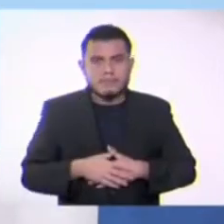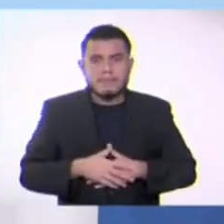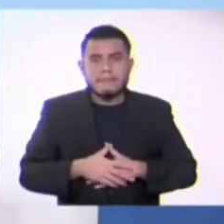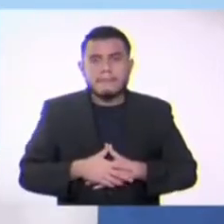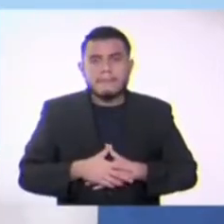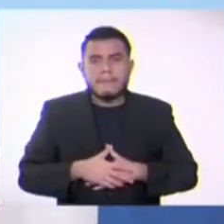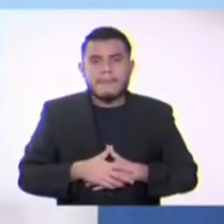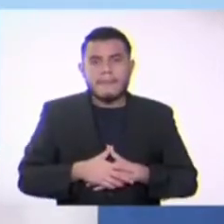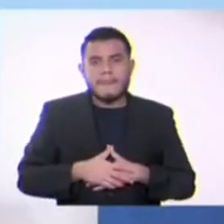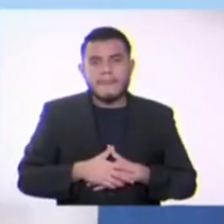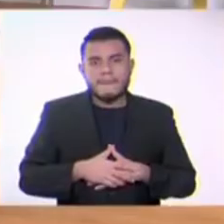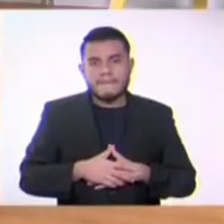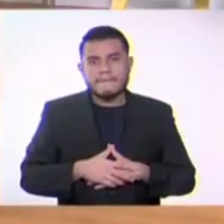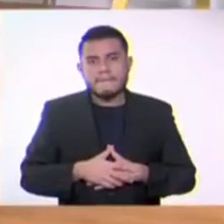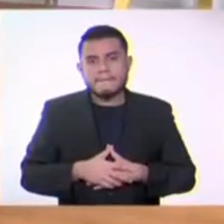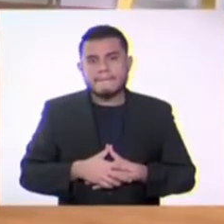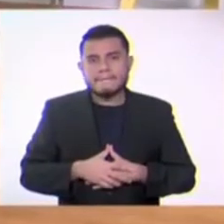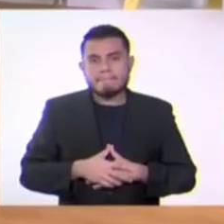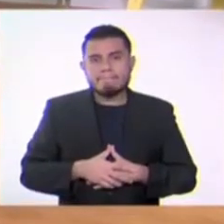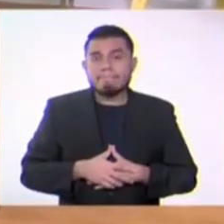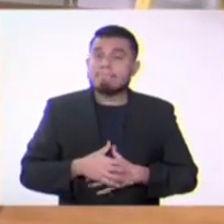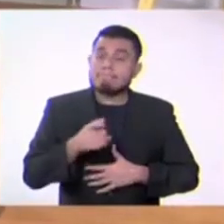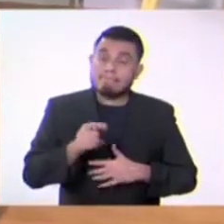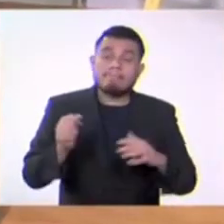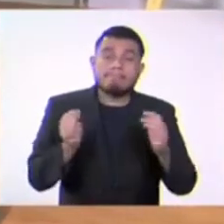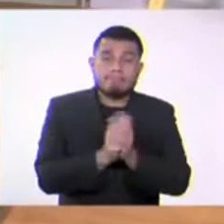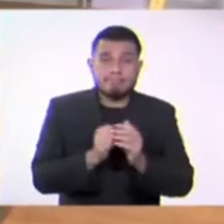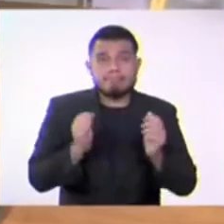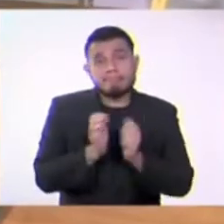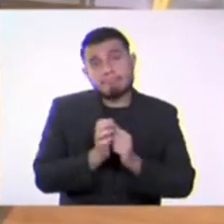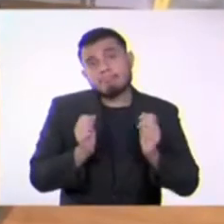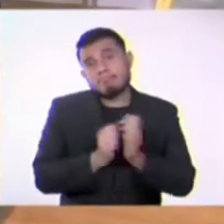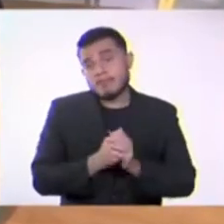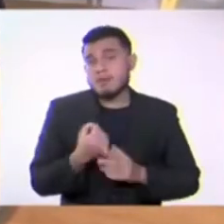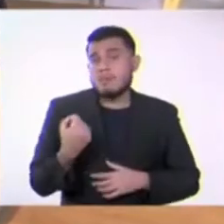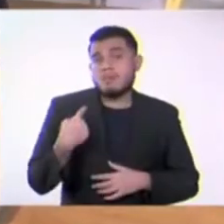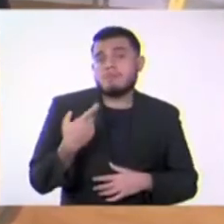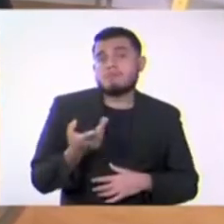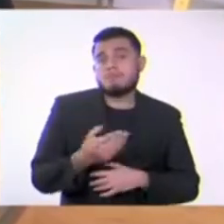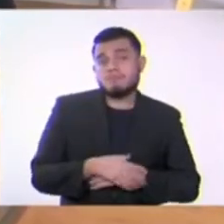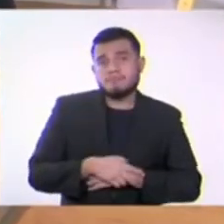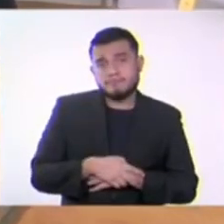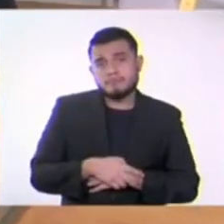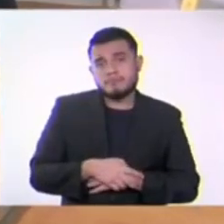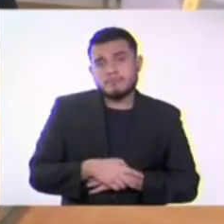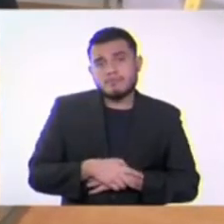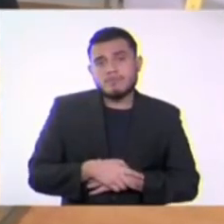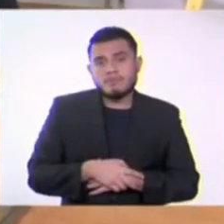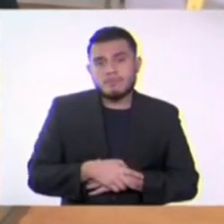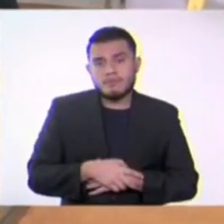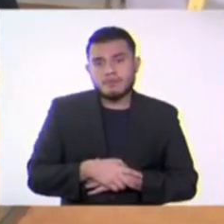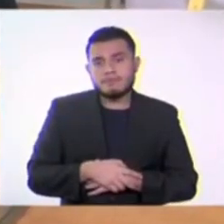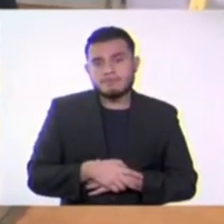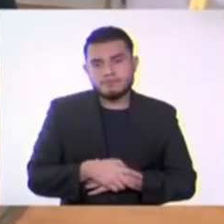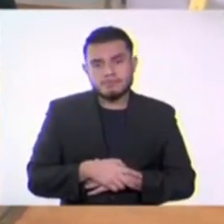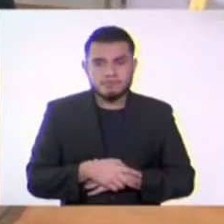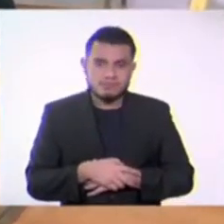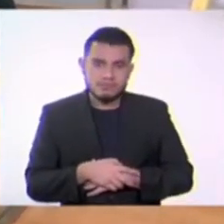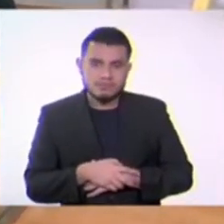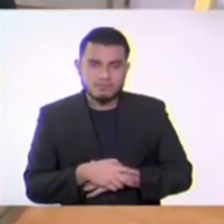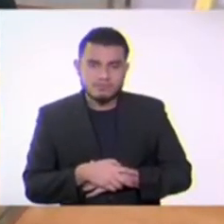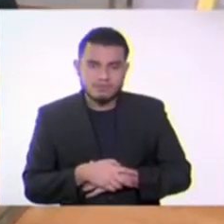Recordamos, sí. Ya es uno de los conflictos más recientes. Lo que se da es